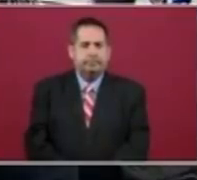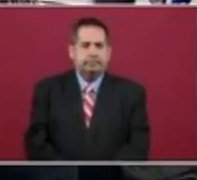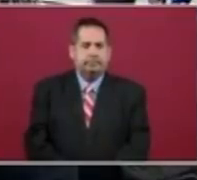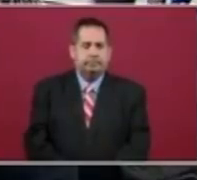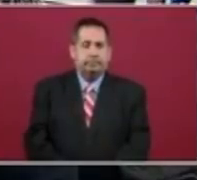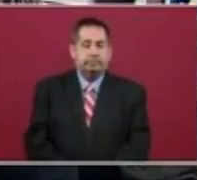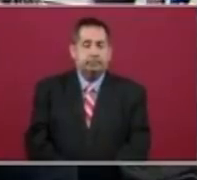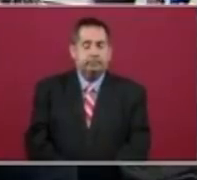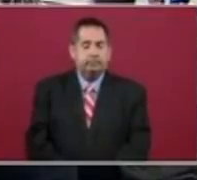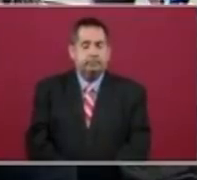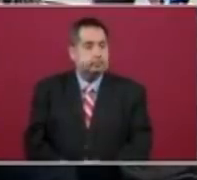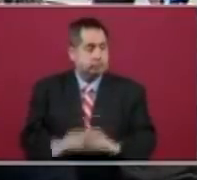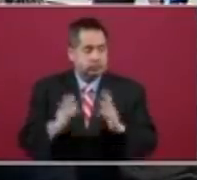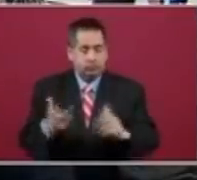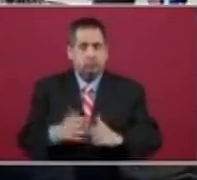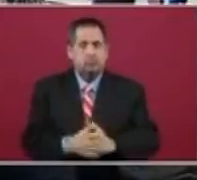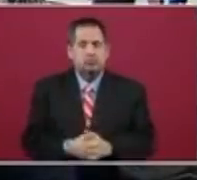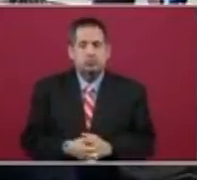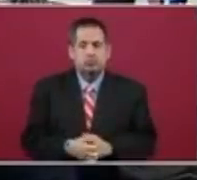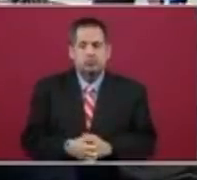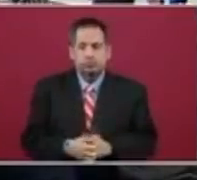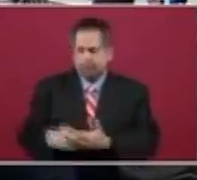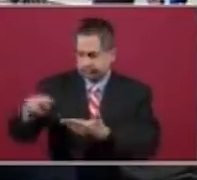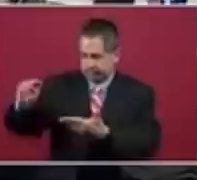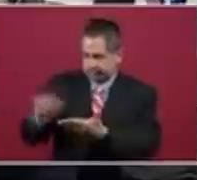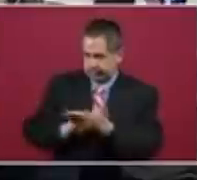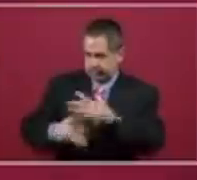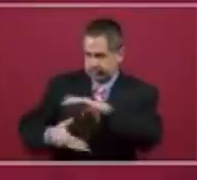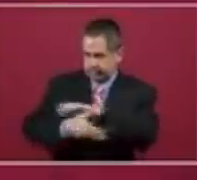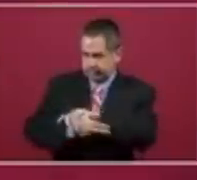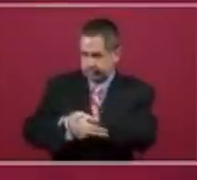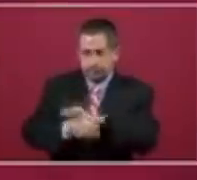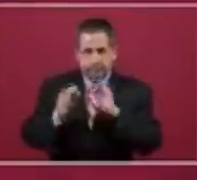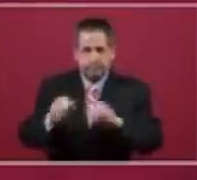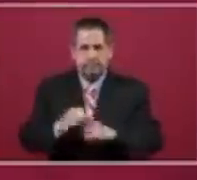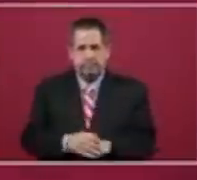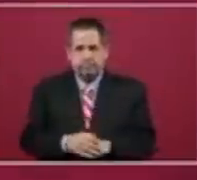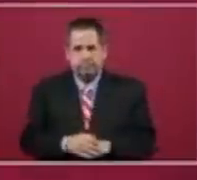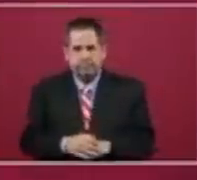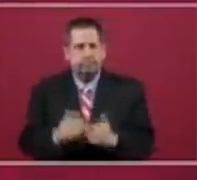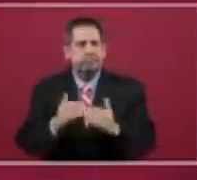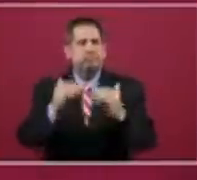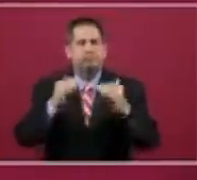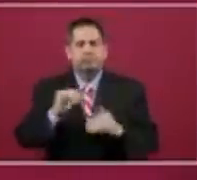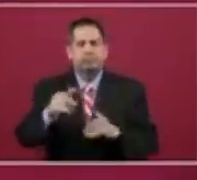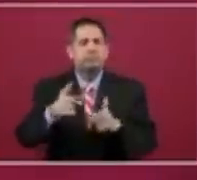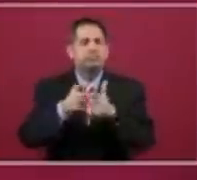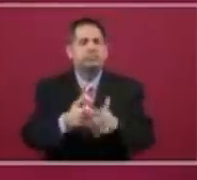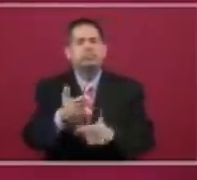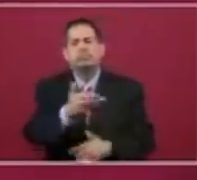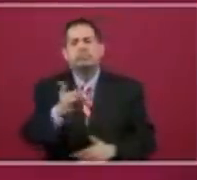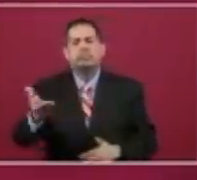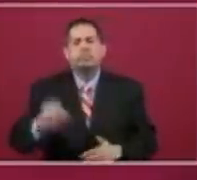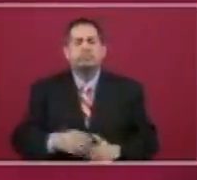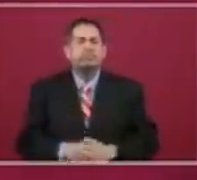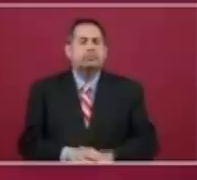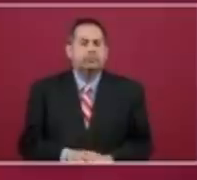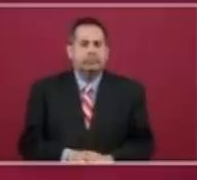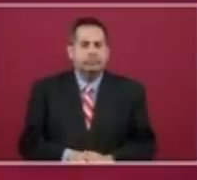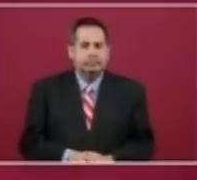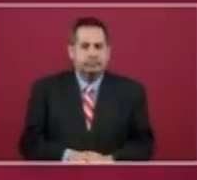Bueno, pues ya se firma el acuerdo y ahora sí, continuamos.